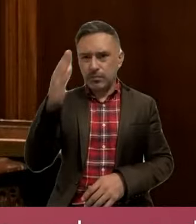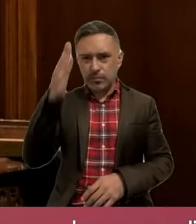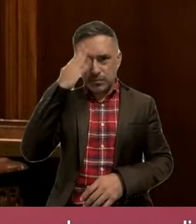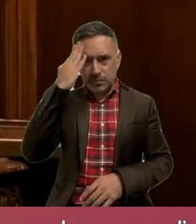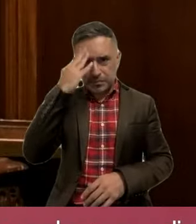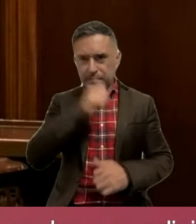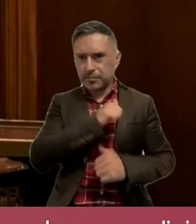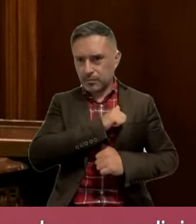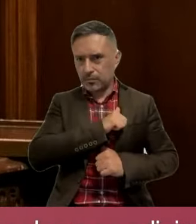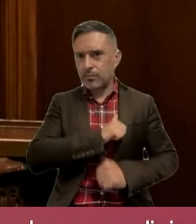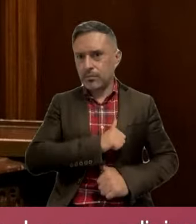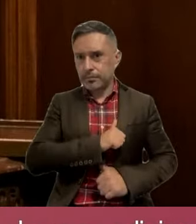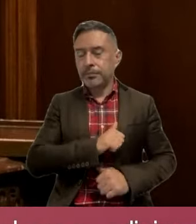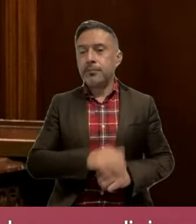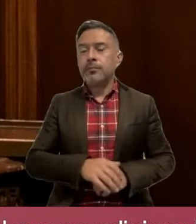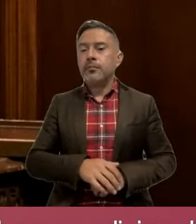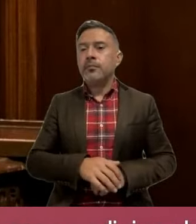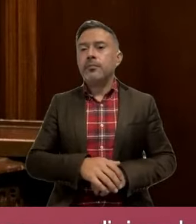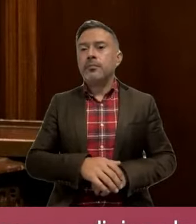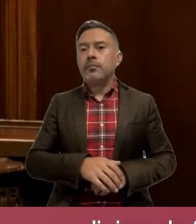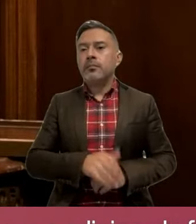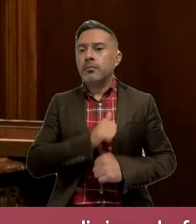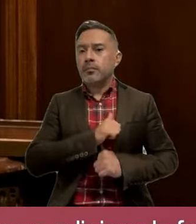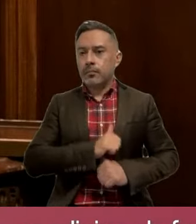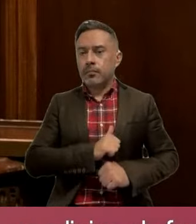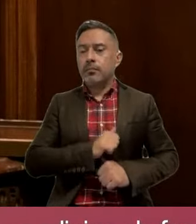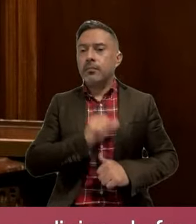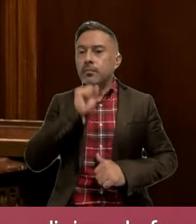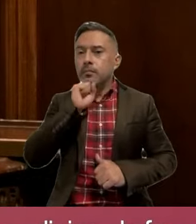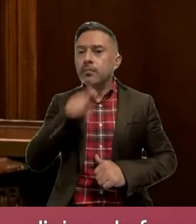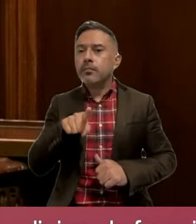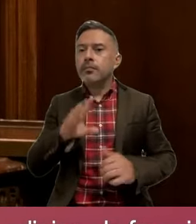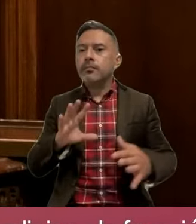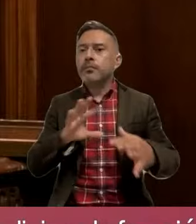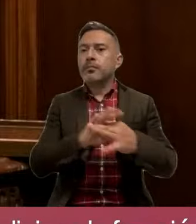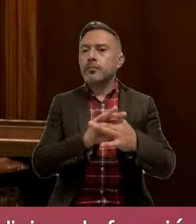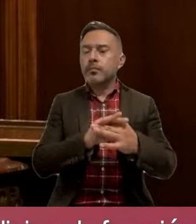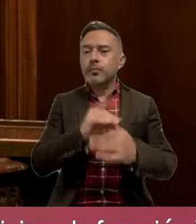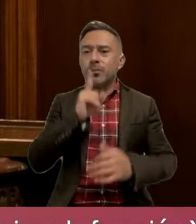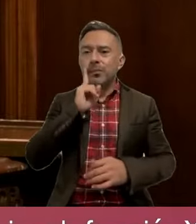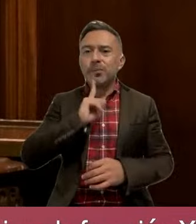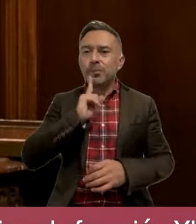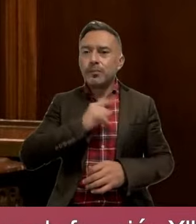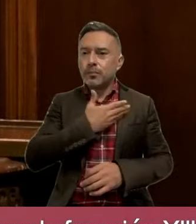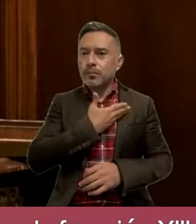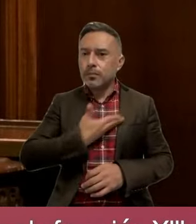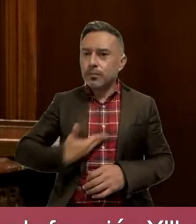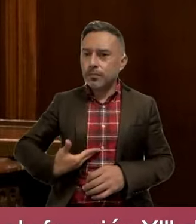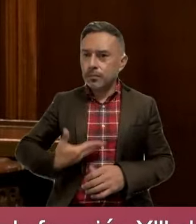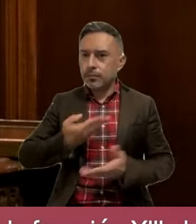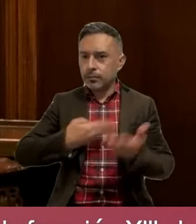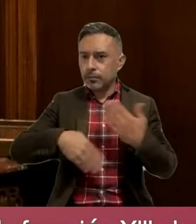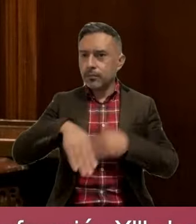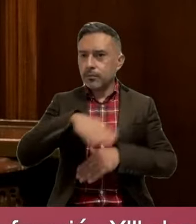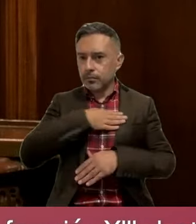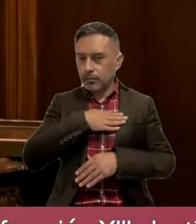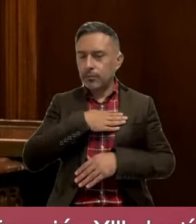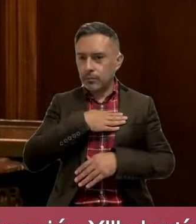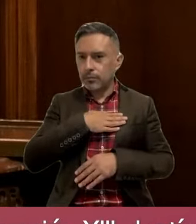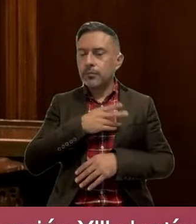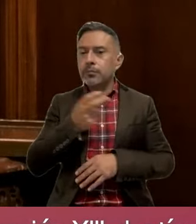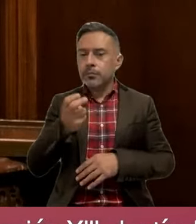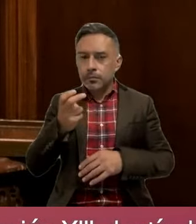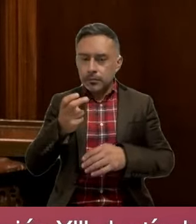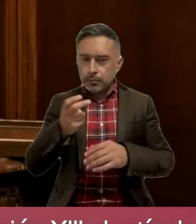junto con nuestra presidenta, la doctora Claudia Sheinbaum, una visión estratégica de